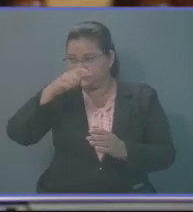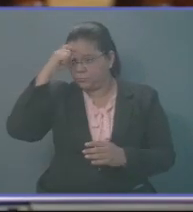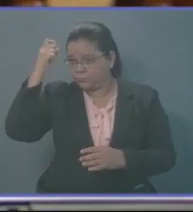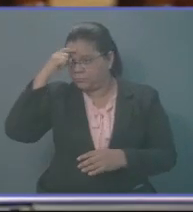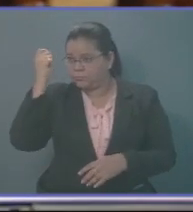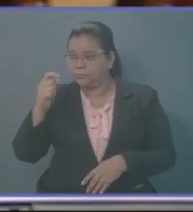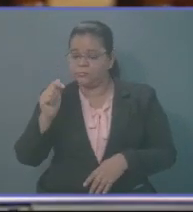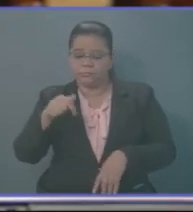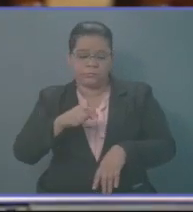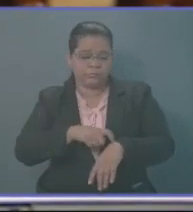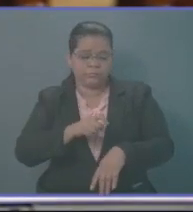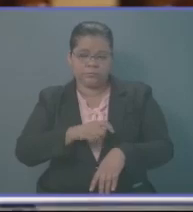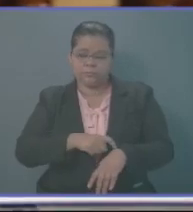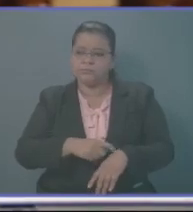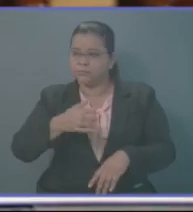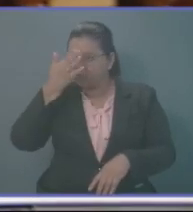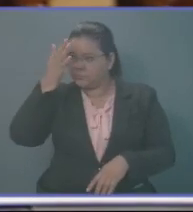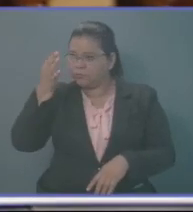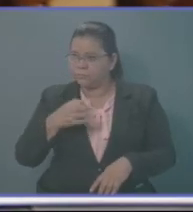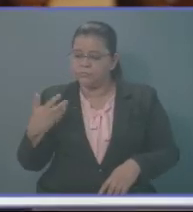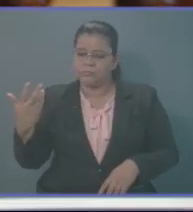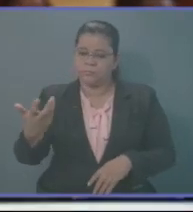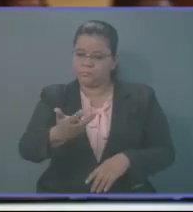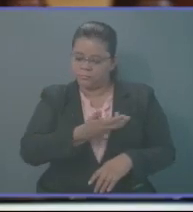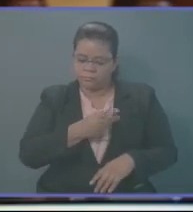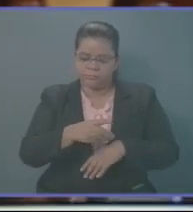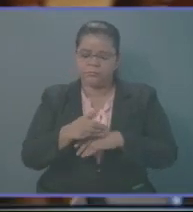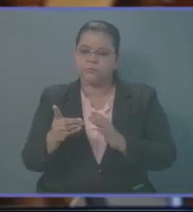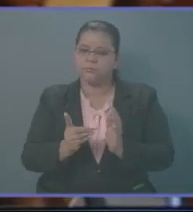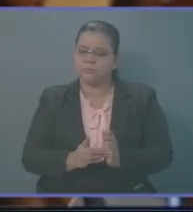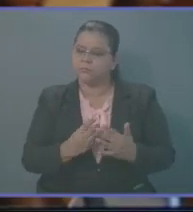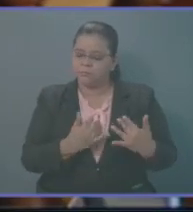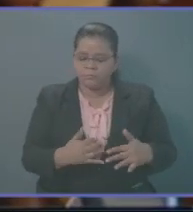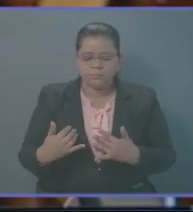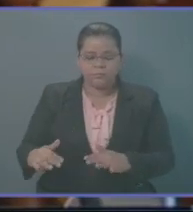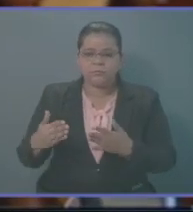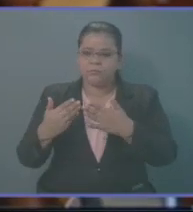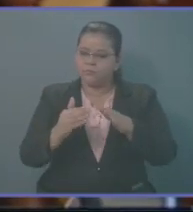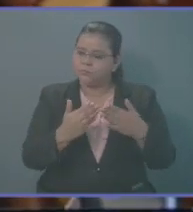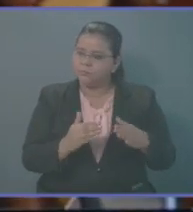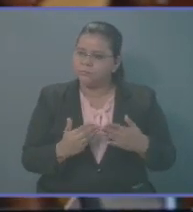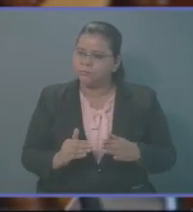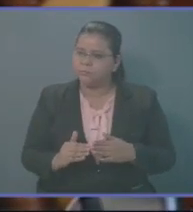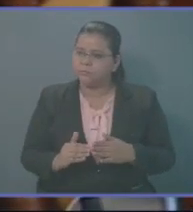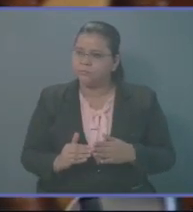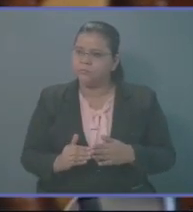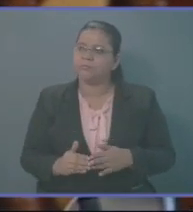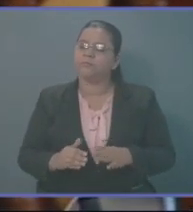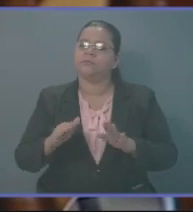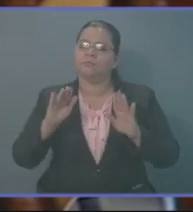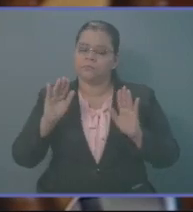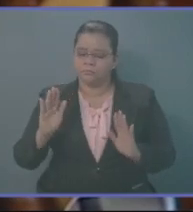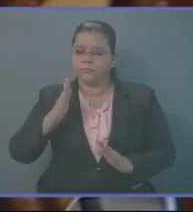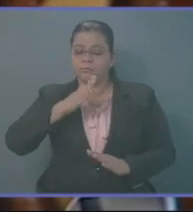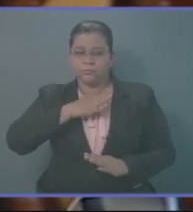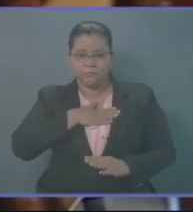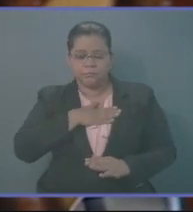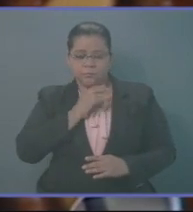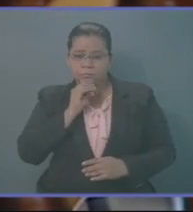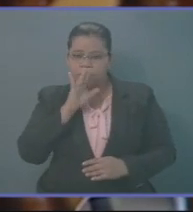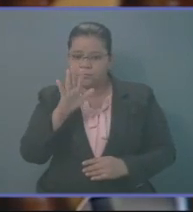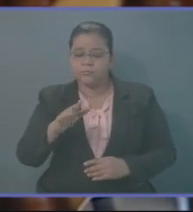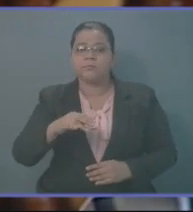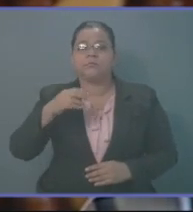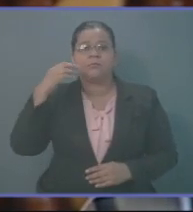durante esta cuarentena. Creo que todos los diputados también hemos estado muy ocupados en diferentes acciones, pero mi comentario va en razón de